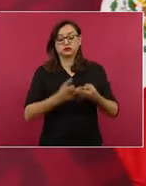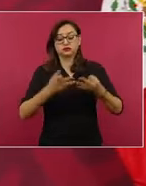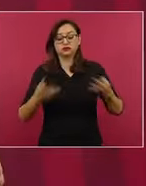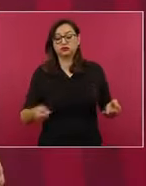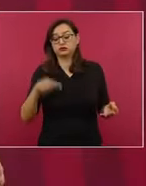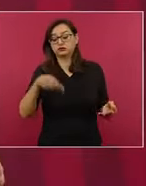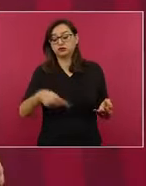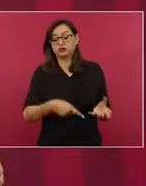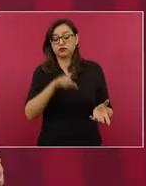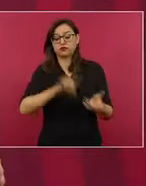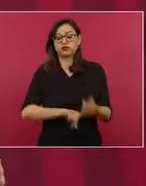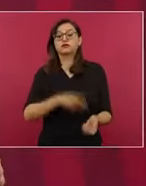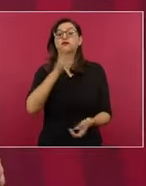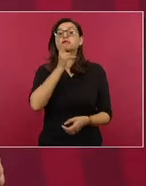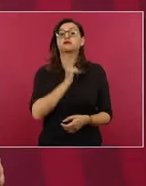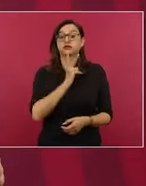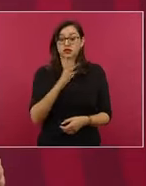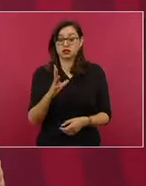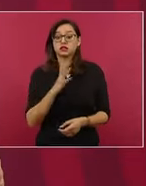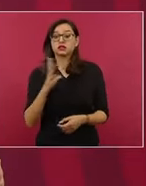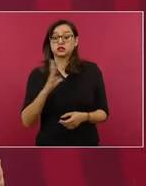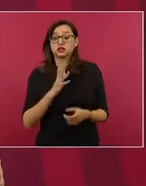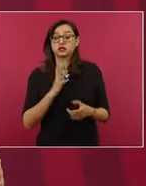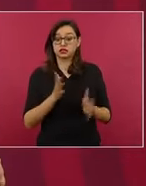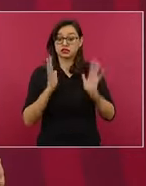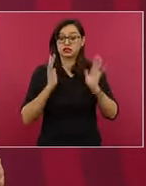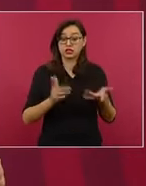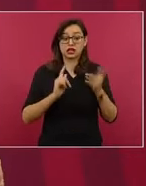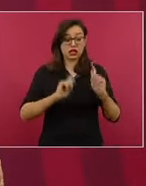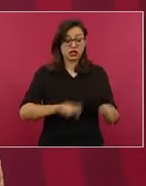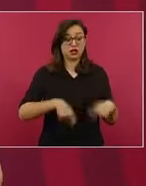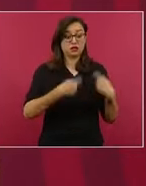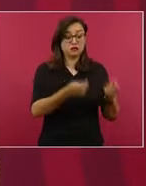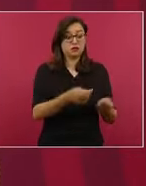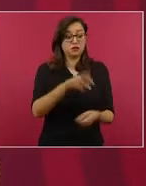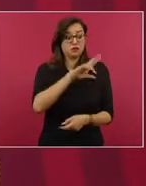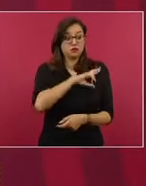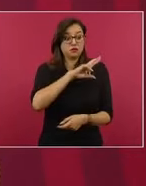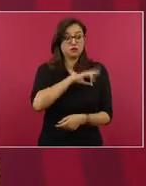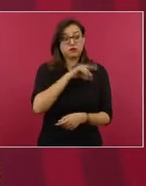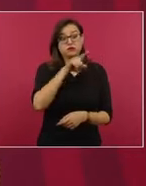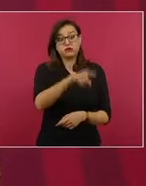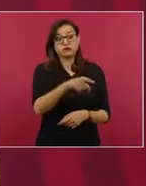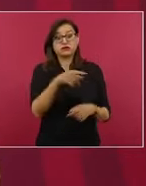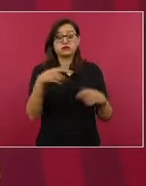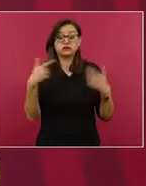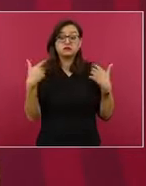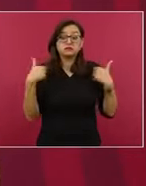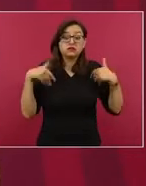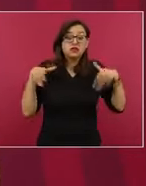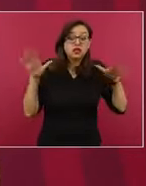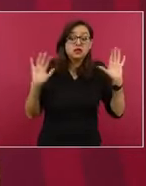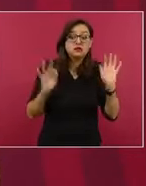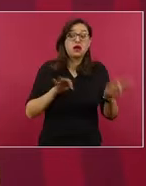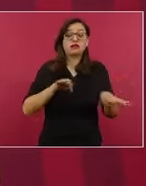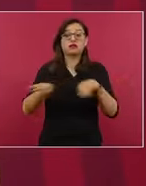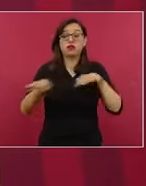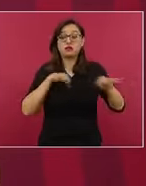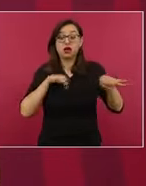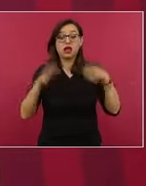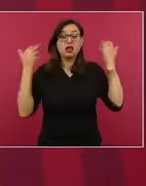entregaron a empresas que supuestamente iban a invertir para producir más